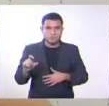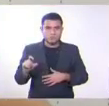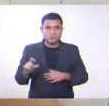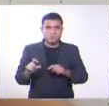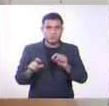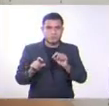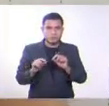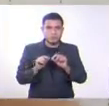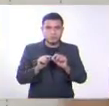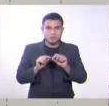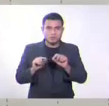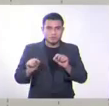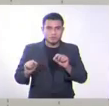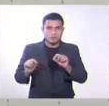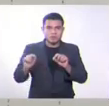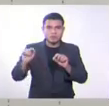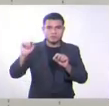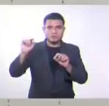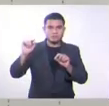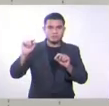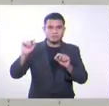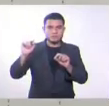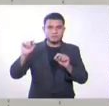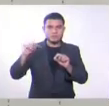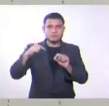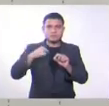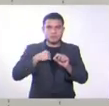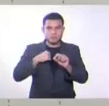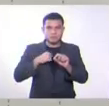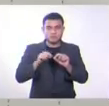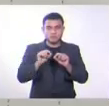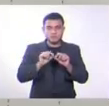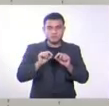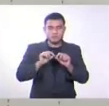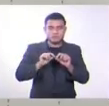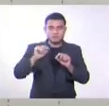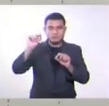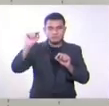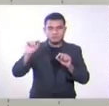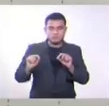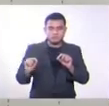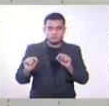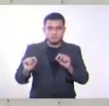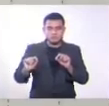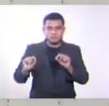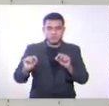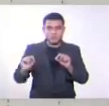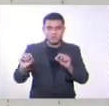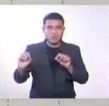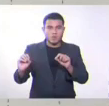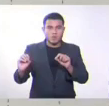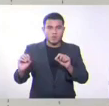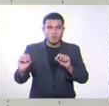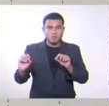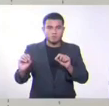Ah, si yo hago un punto aquí Ujú. y lo llamo O,